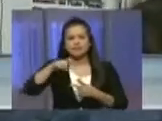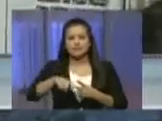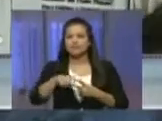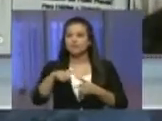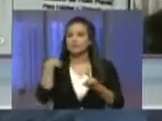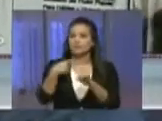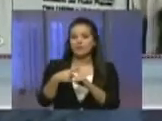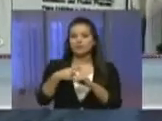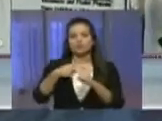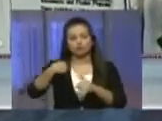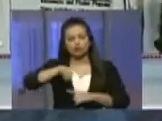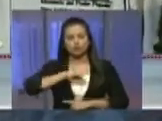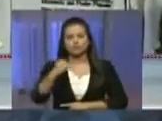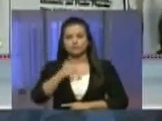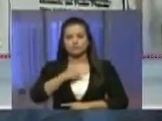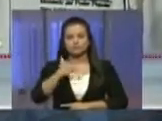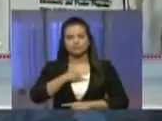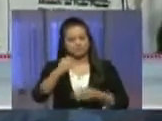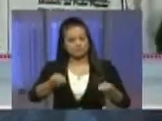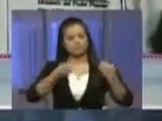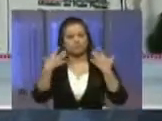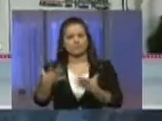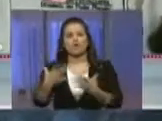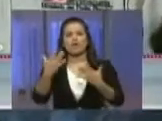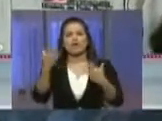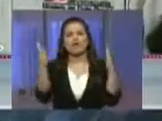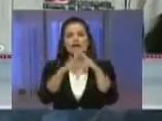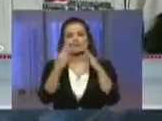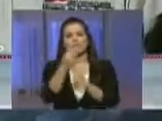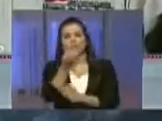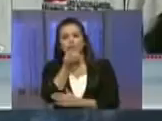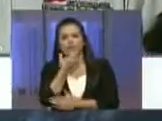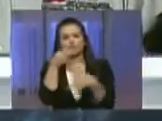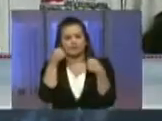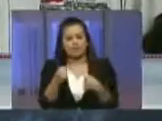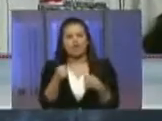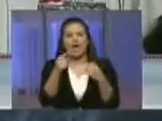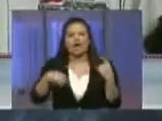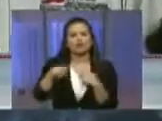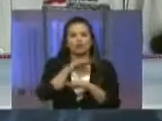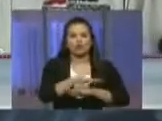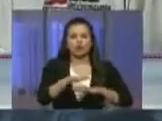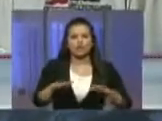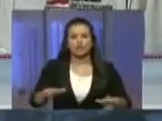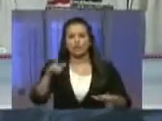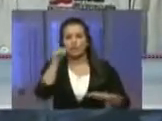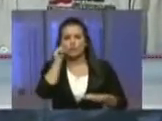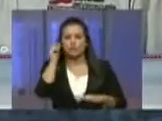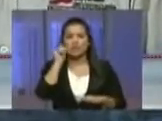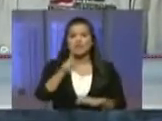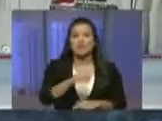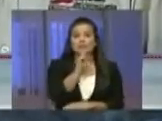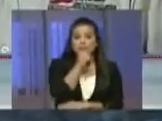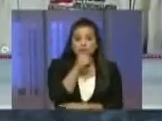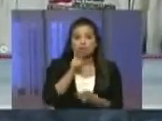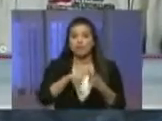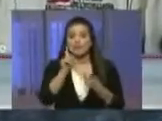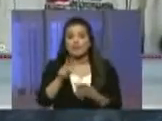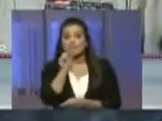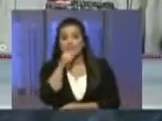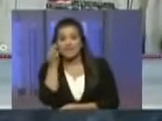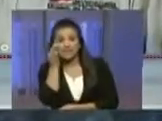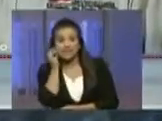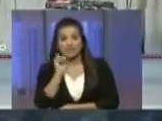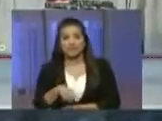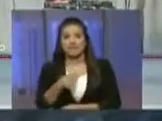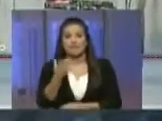dando un techo bueno bonito y seguro a todos nuestros niños a todas nuestras niñas a nuestros viejitos a nuestras viejitas a